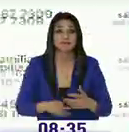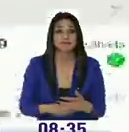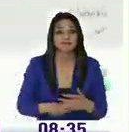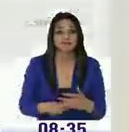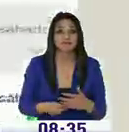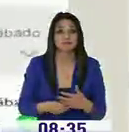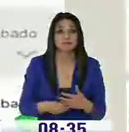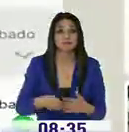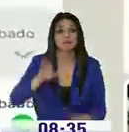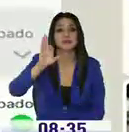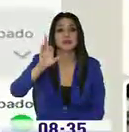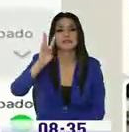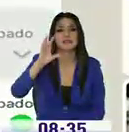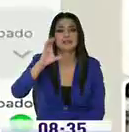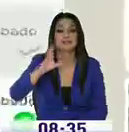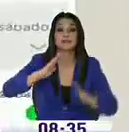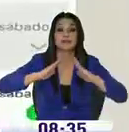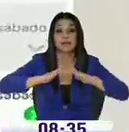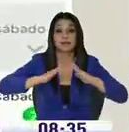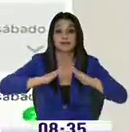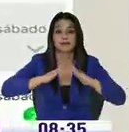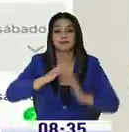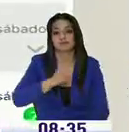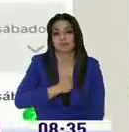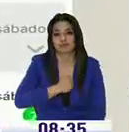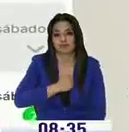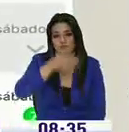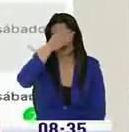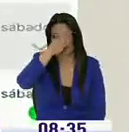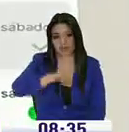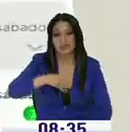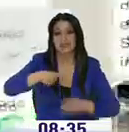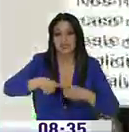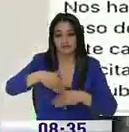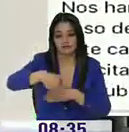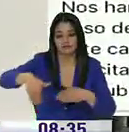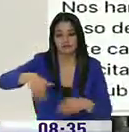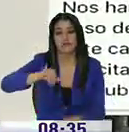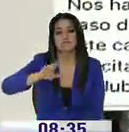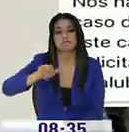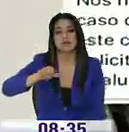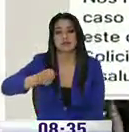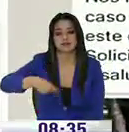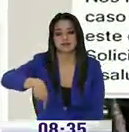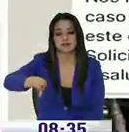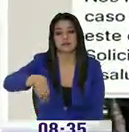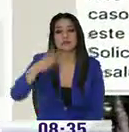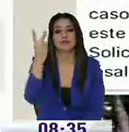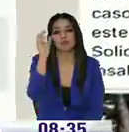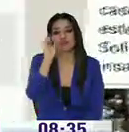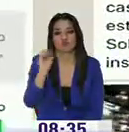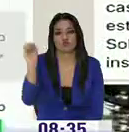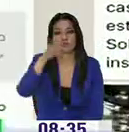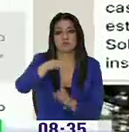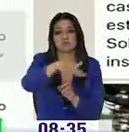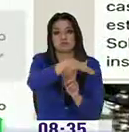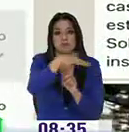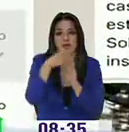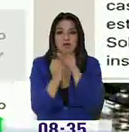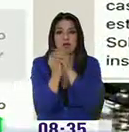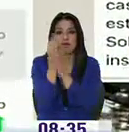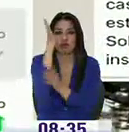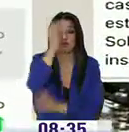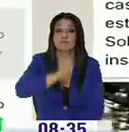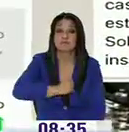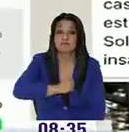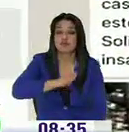cabeza. Señor TBC, esta casa es un inmueble patrimonial ubicado en el pasaje Nicolás Jiménez y 12 de octubre frente al Parque El Arbolito, propiedad de la Corte Constitucional del